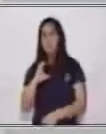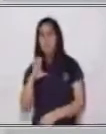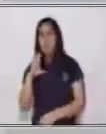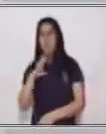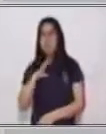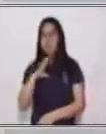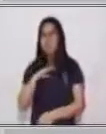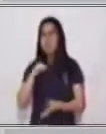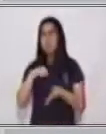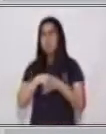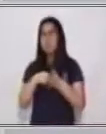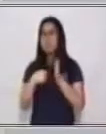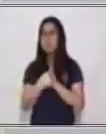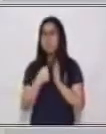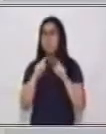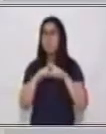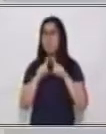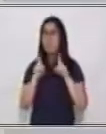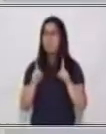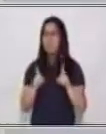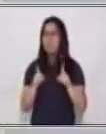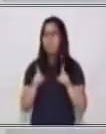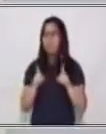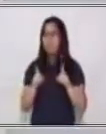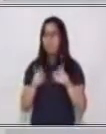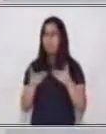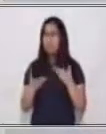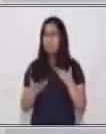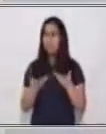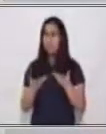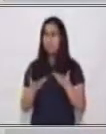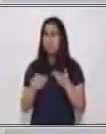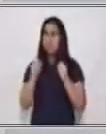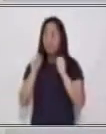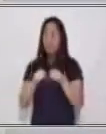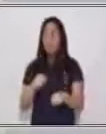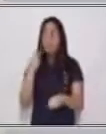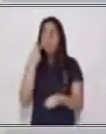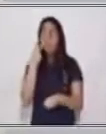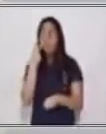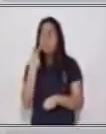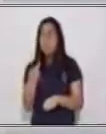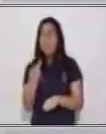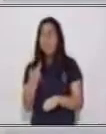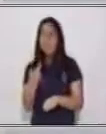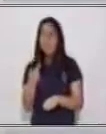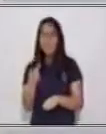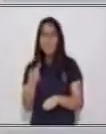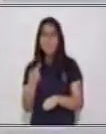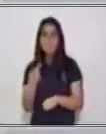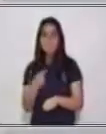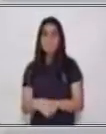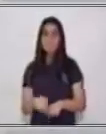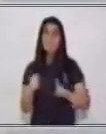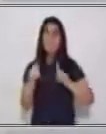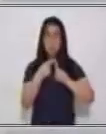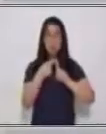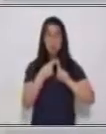hipérbola. Entonces, en este problema, uno es positivo y otro es negativo. Por lo tanto, entonces,